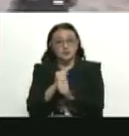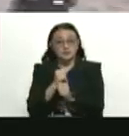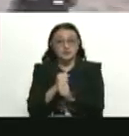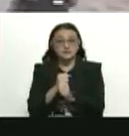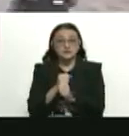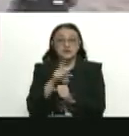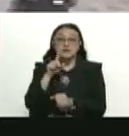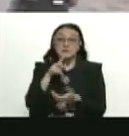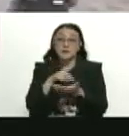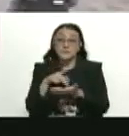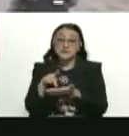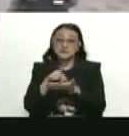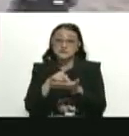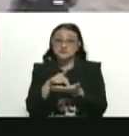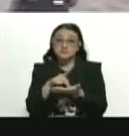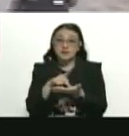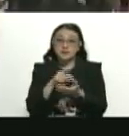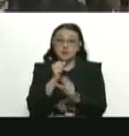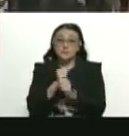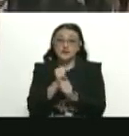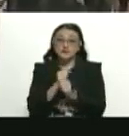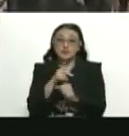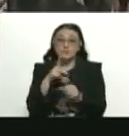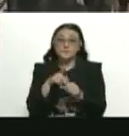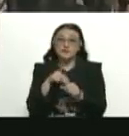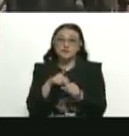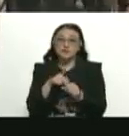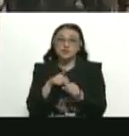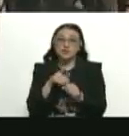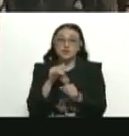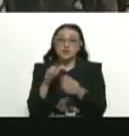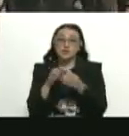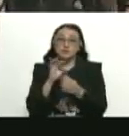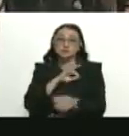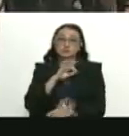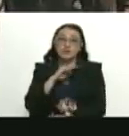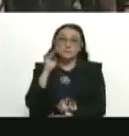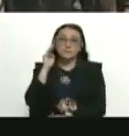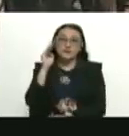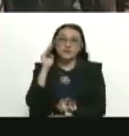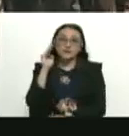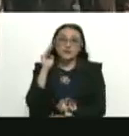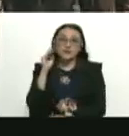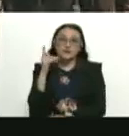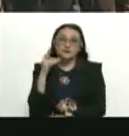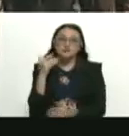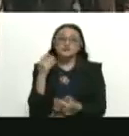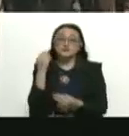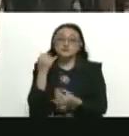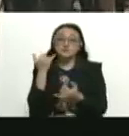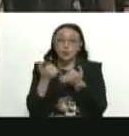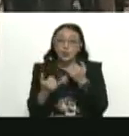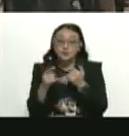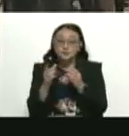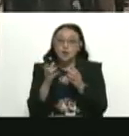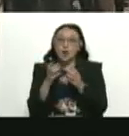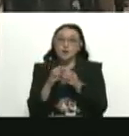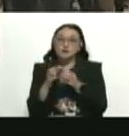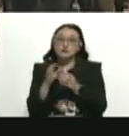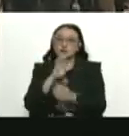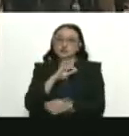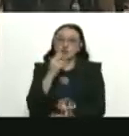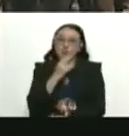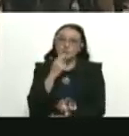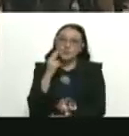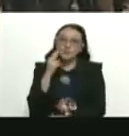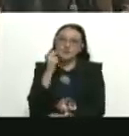hemos participado decisivamente en la operación Petróleo Soberano y en las Bricomiles, considerando esta última como una organización social comprometida